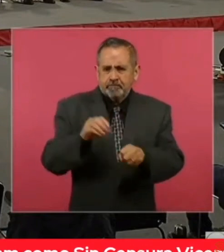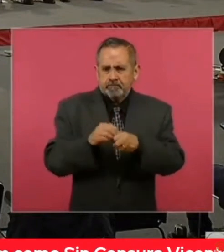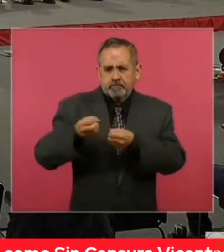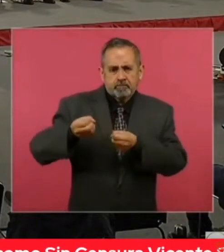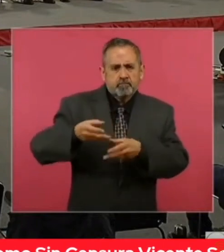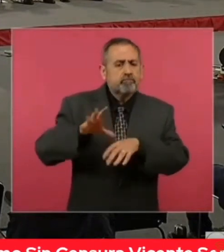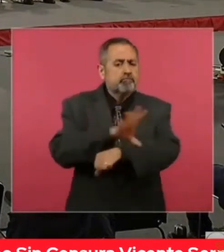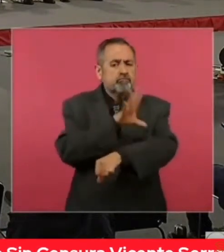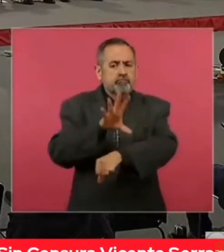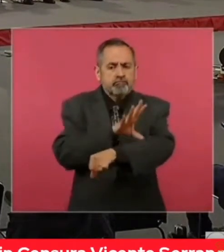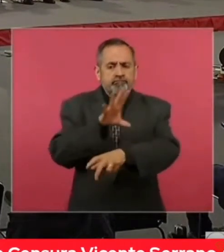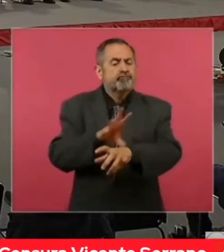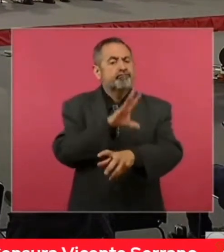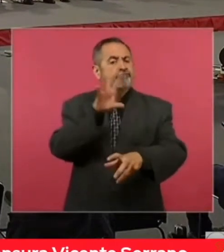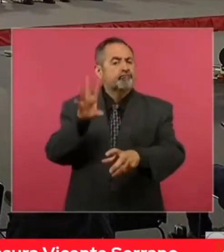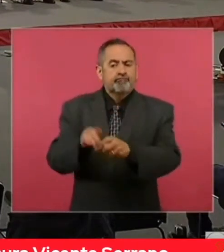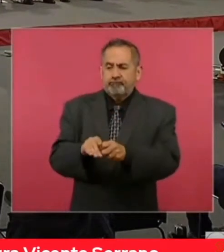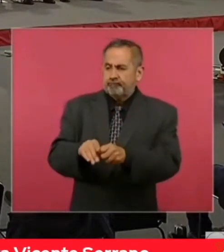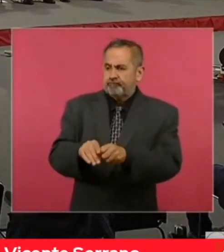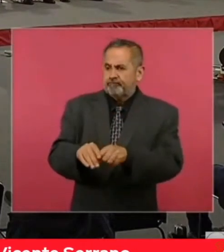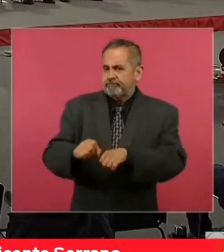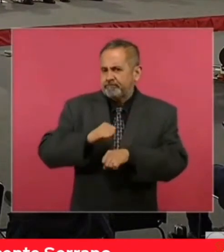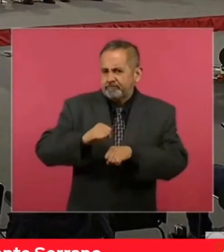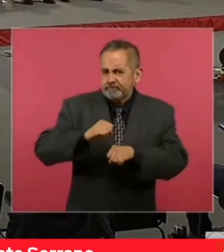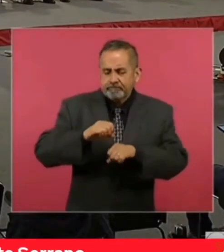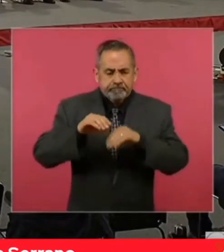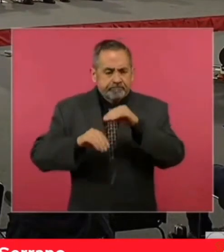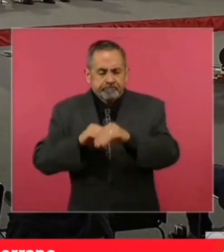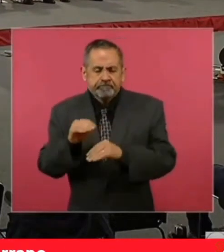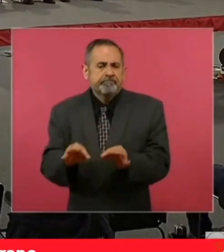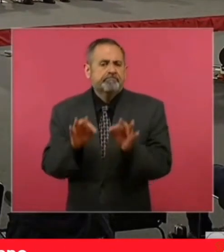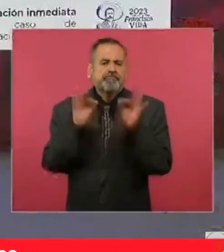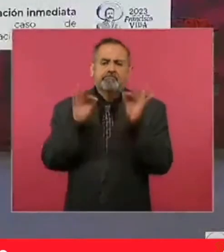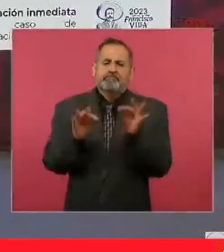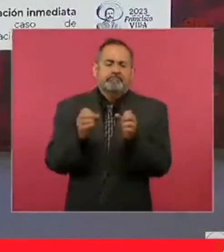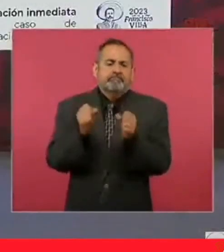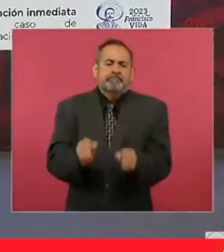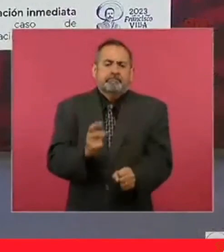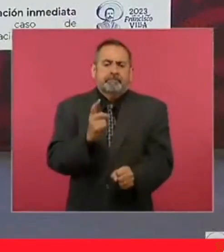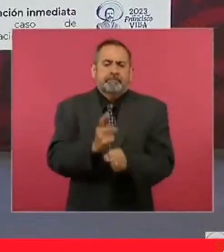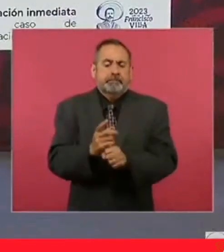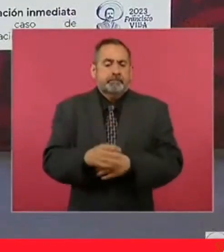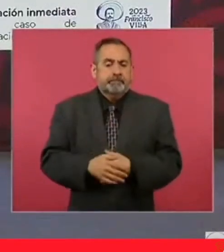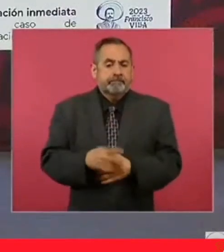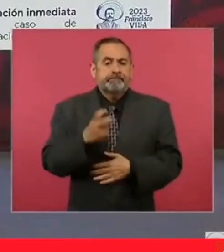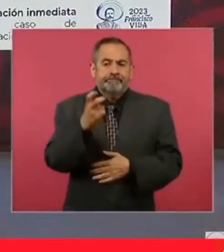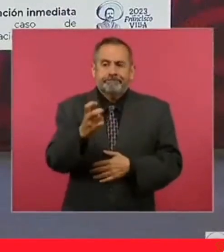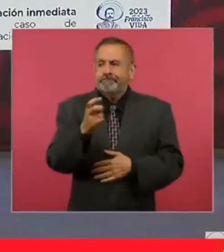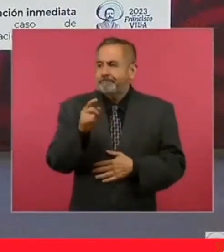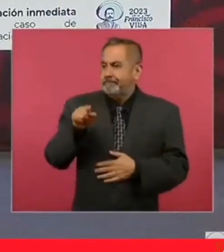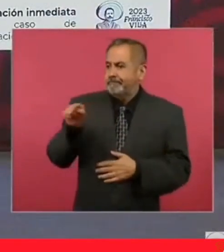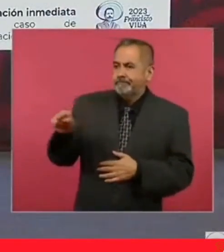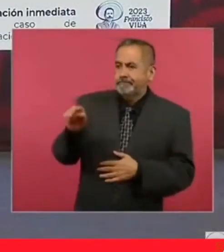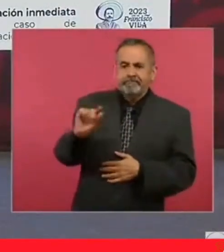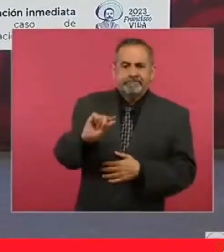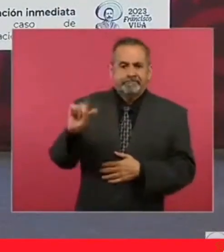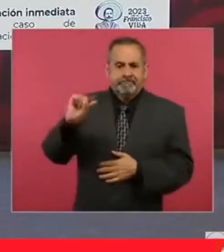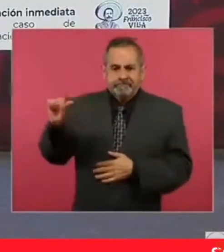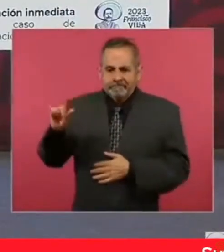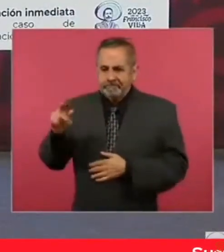para garantizar la seguridad de las operaciones. Para ello, requerimos de personal especializado.